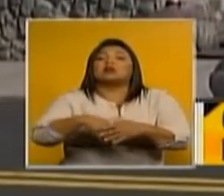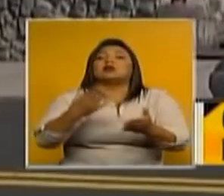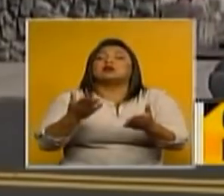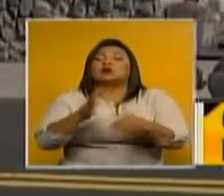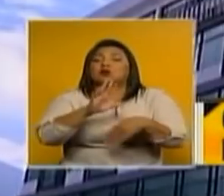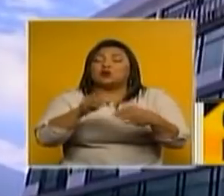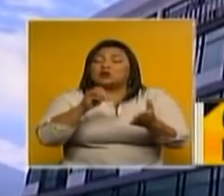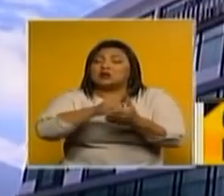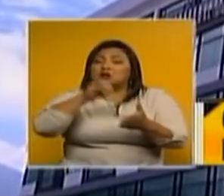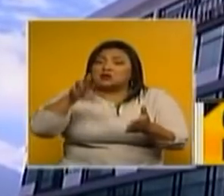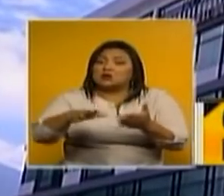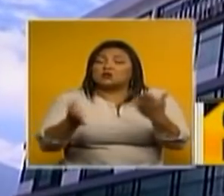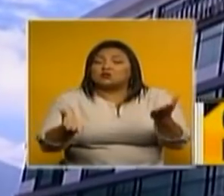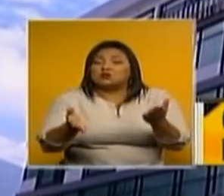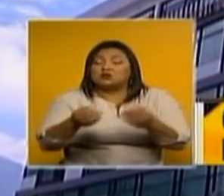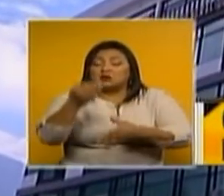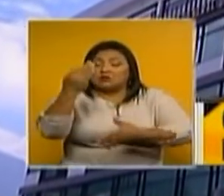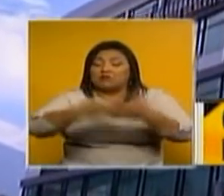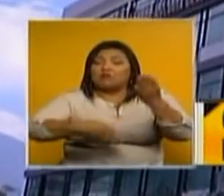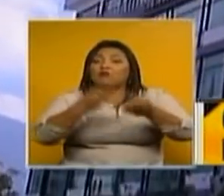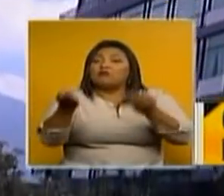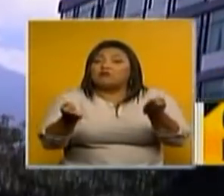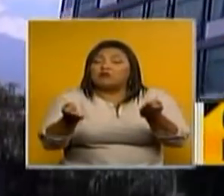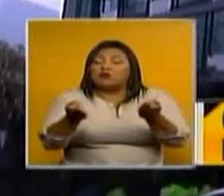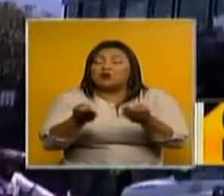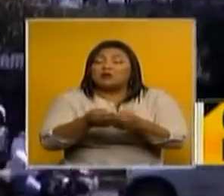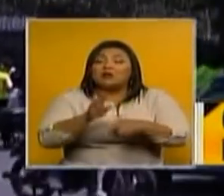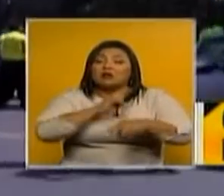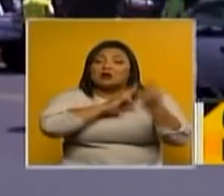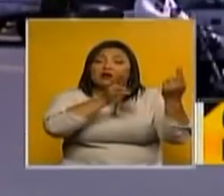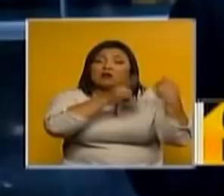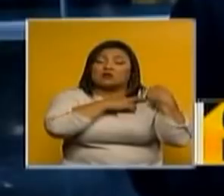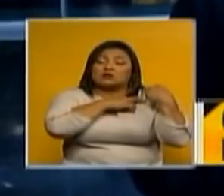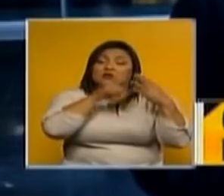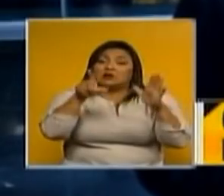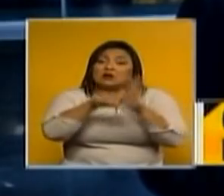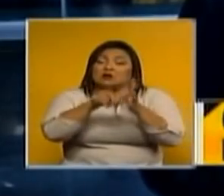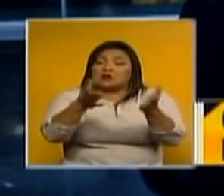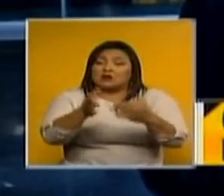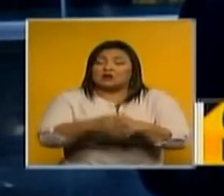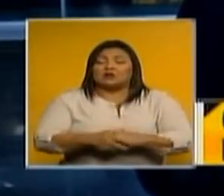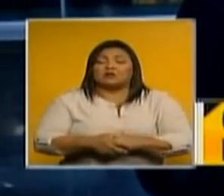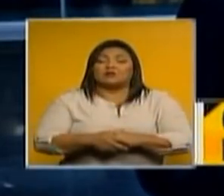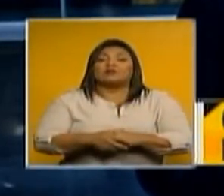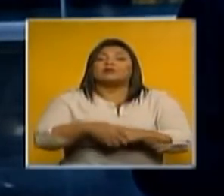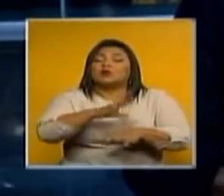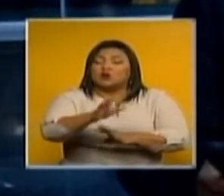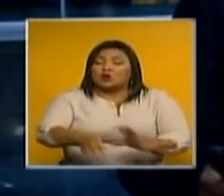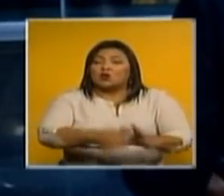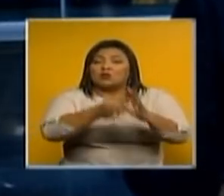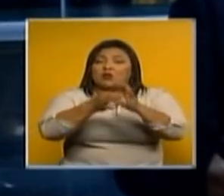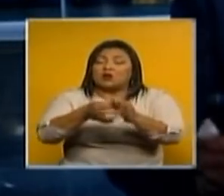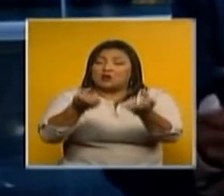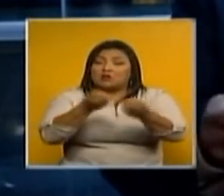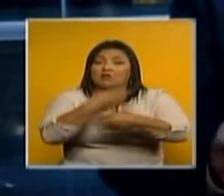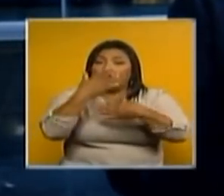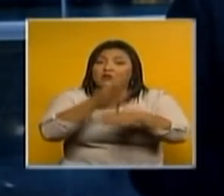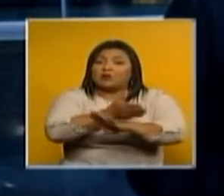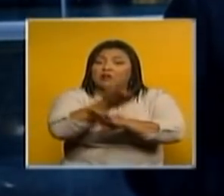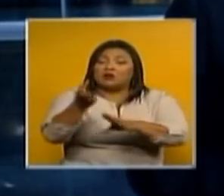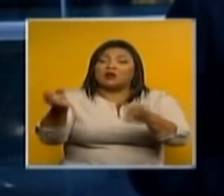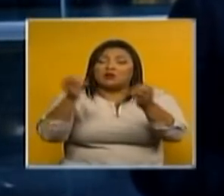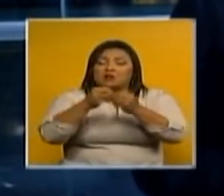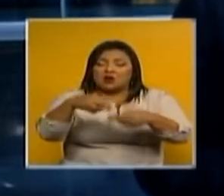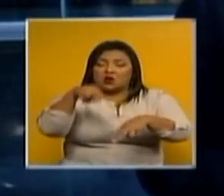de destitución y un informe con indicios de responsabilidad penal. Amables televidentes, compañeros de información, para ustedes